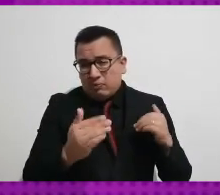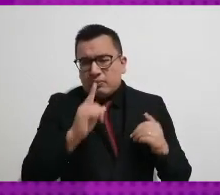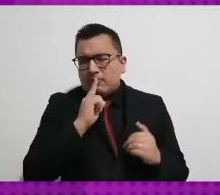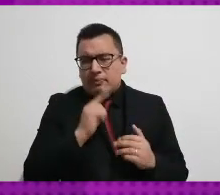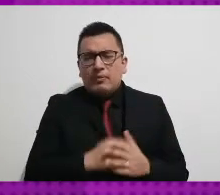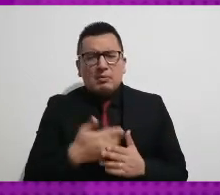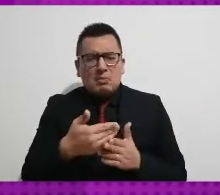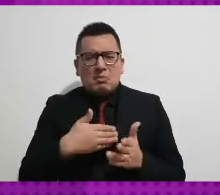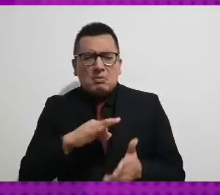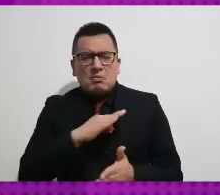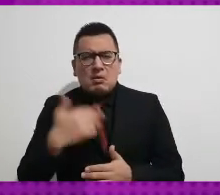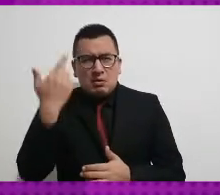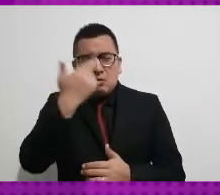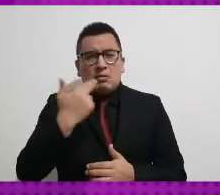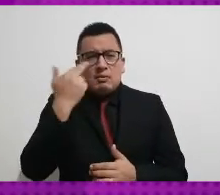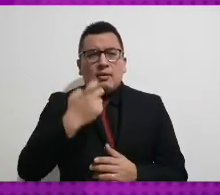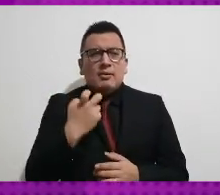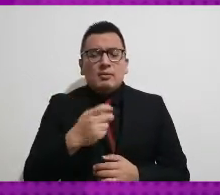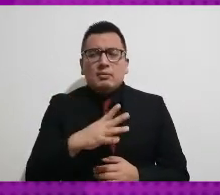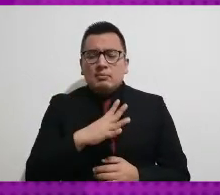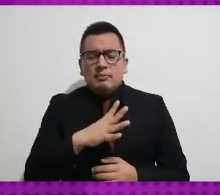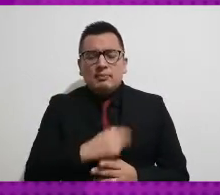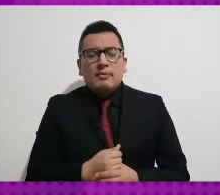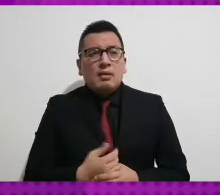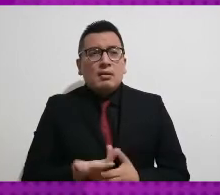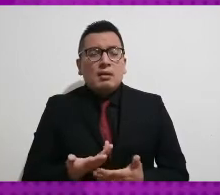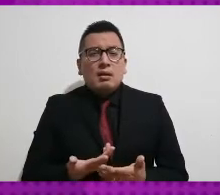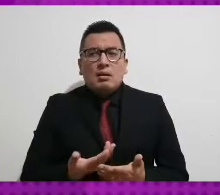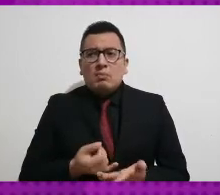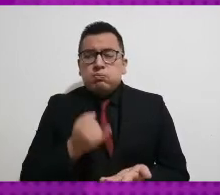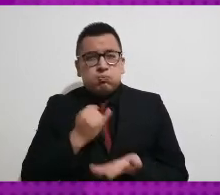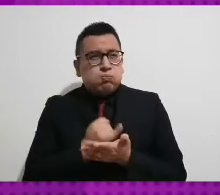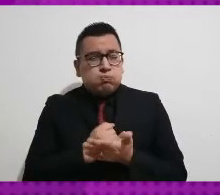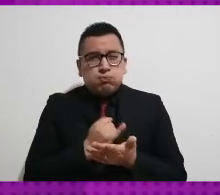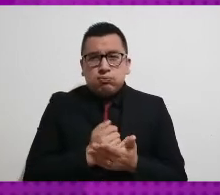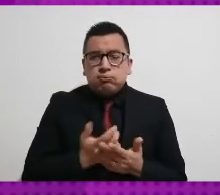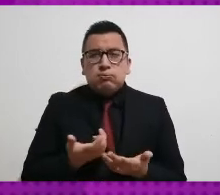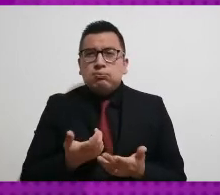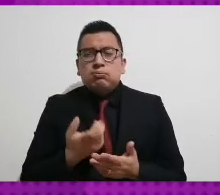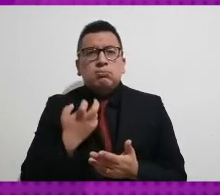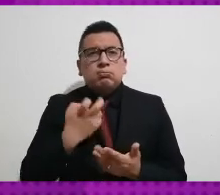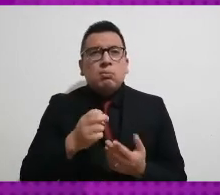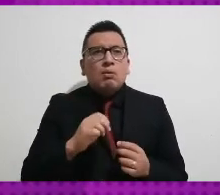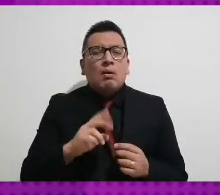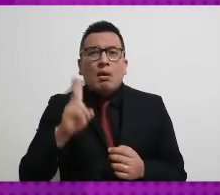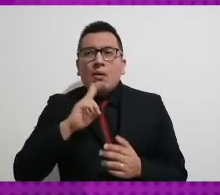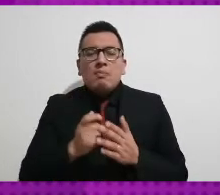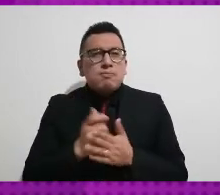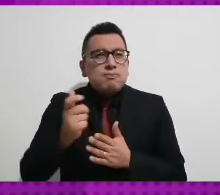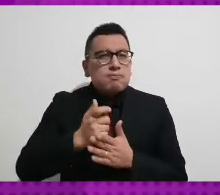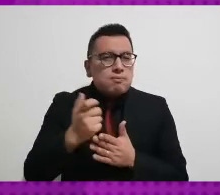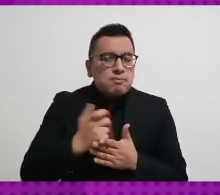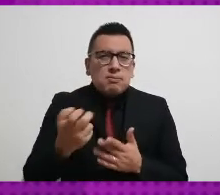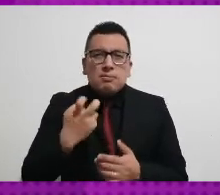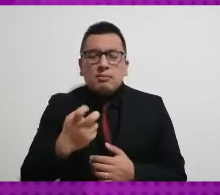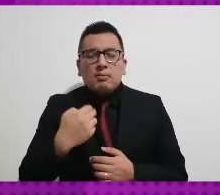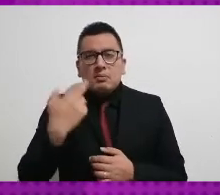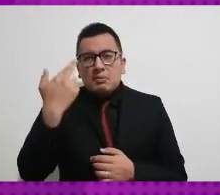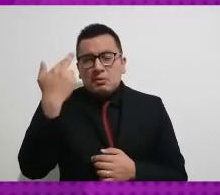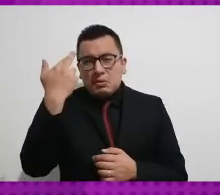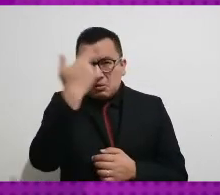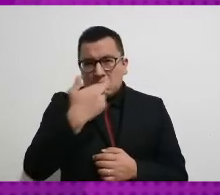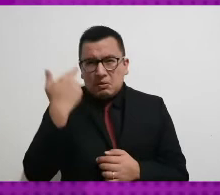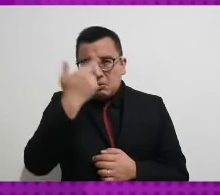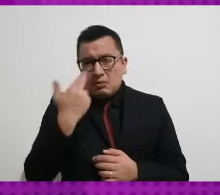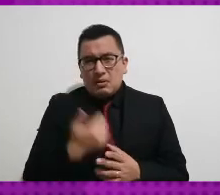revisar la cuenta pública. Entonces, la fiscalización va avanzando de tal manera que prácticamente va a ser